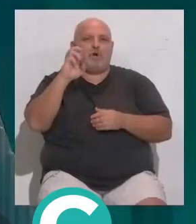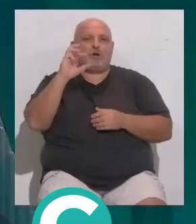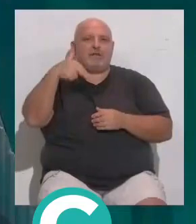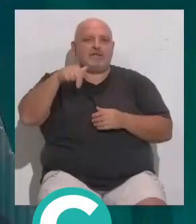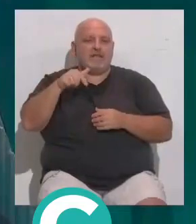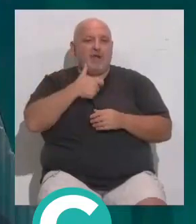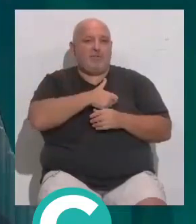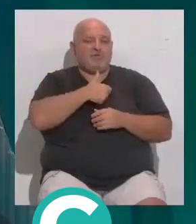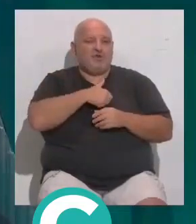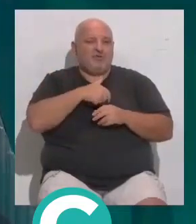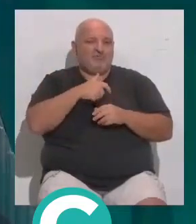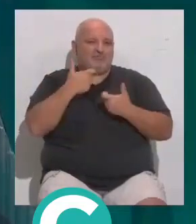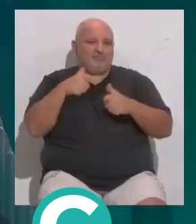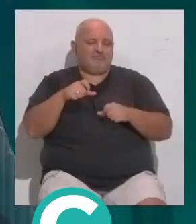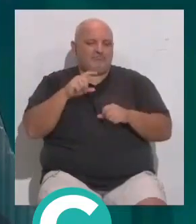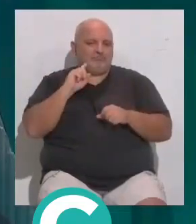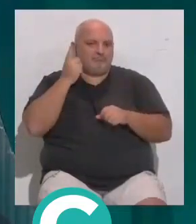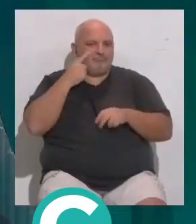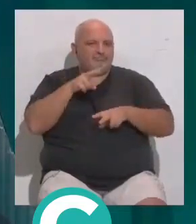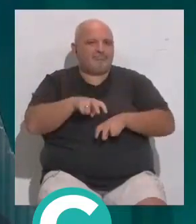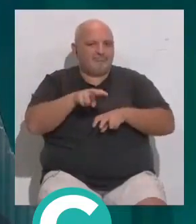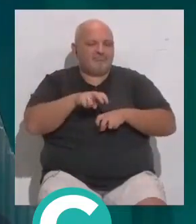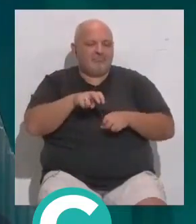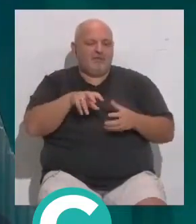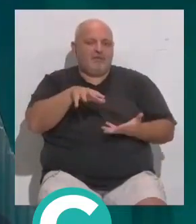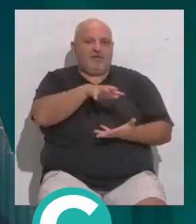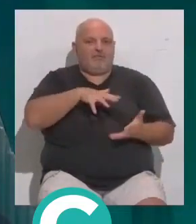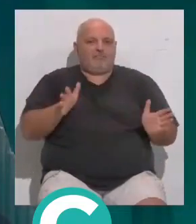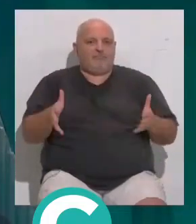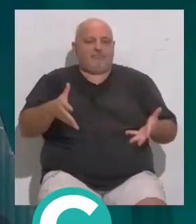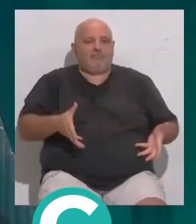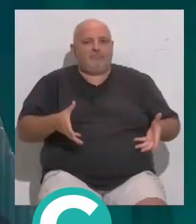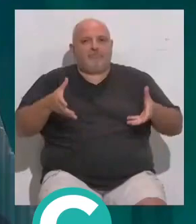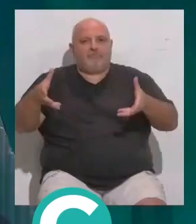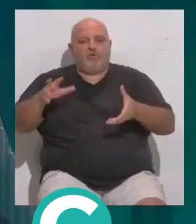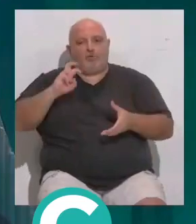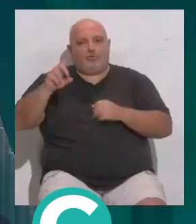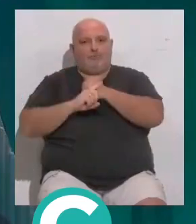Comisión Municipal de Patrimonio ha optado por trasladarlo al Parque Cotinusa.